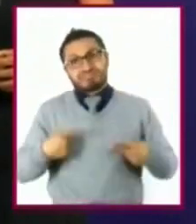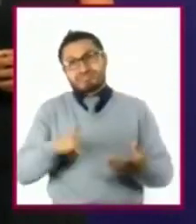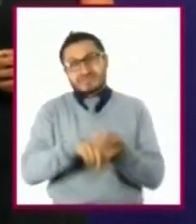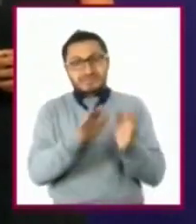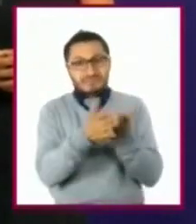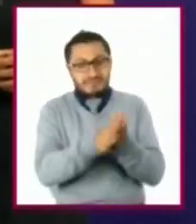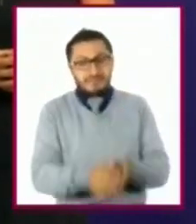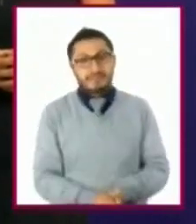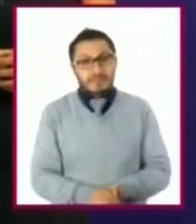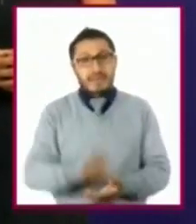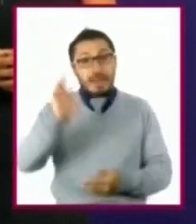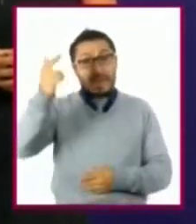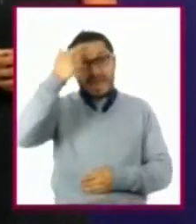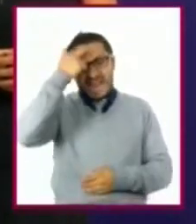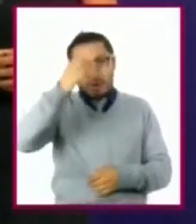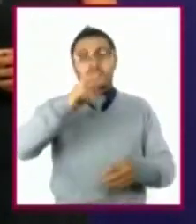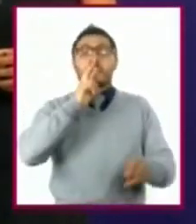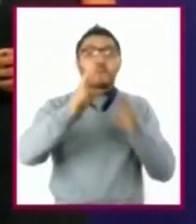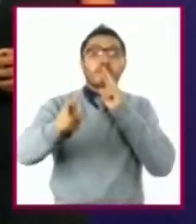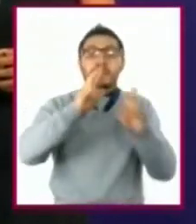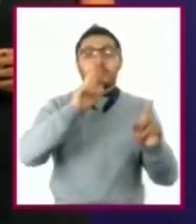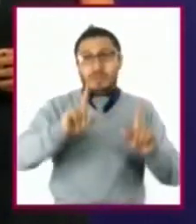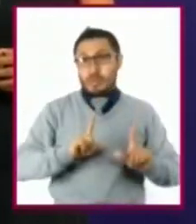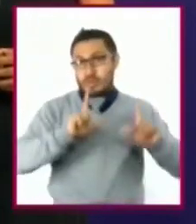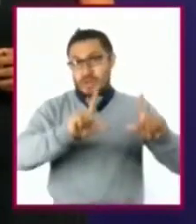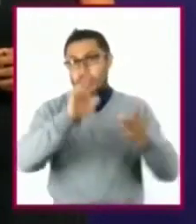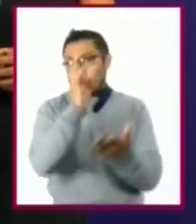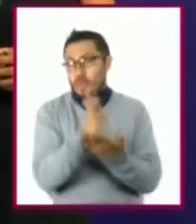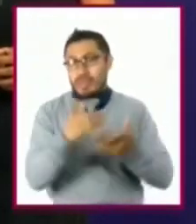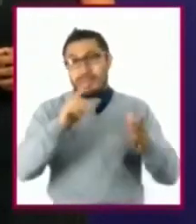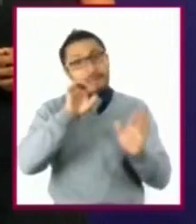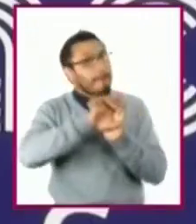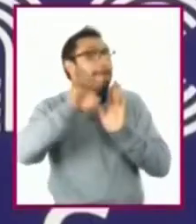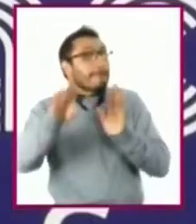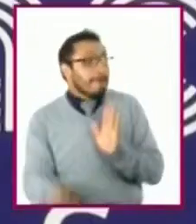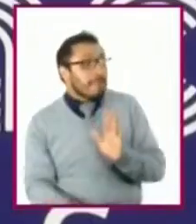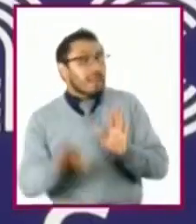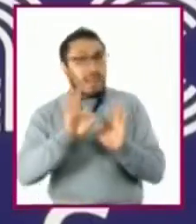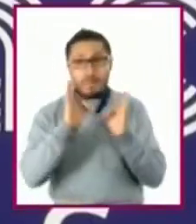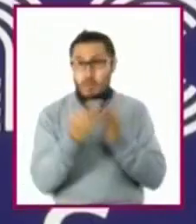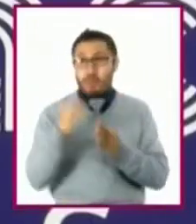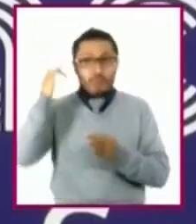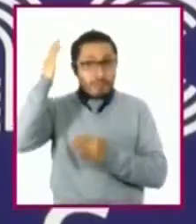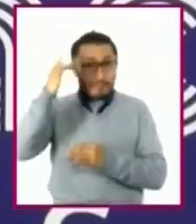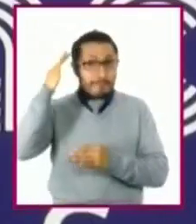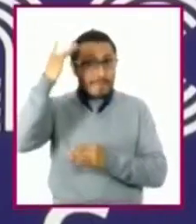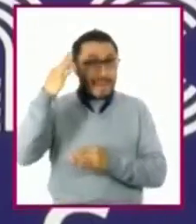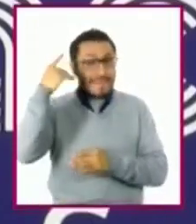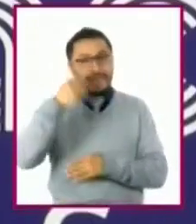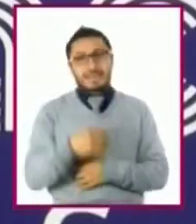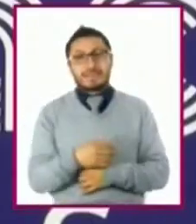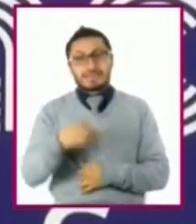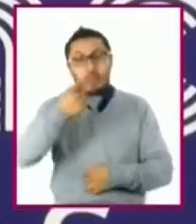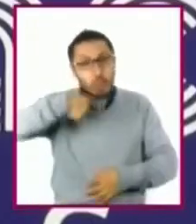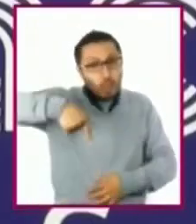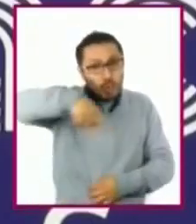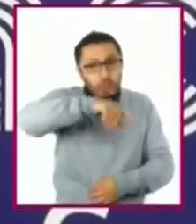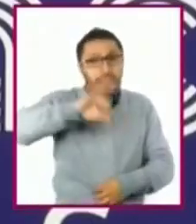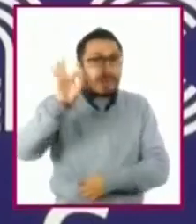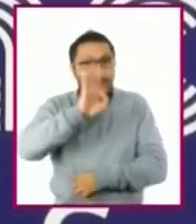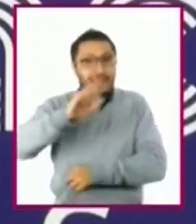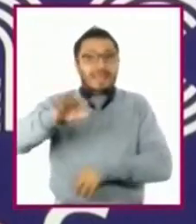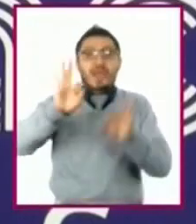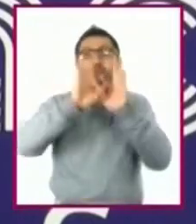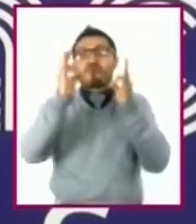respuestas mostradas en las fichas son solo un ejemplo de un tipo de análisis. Ustedes pueden tener otro punto de vista sobre los